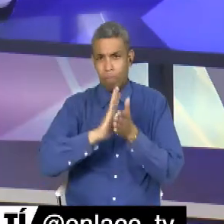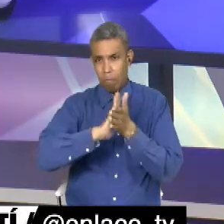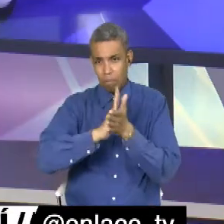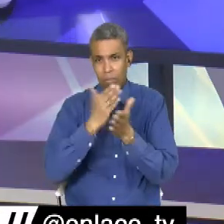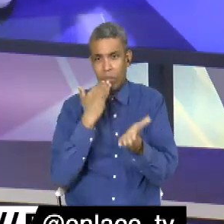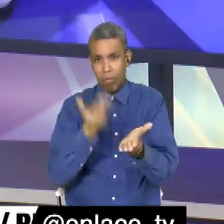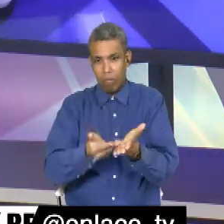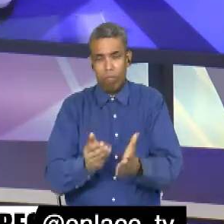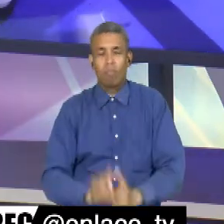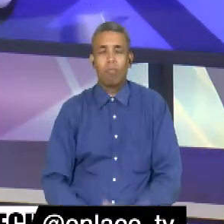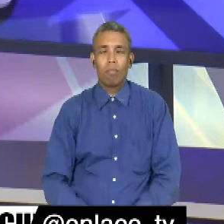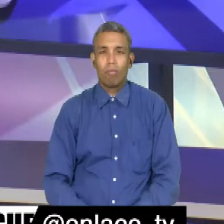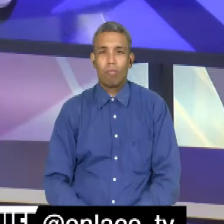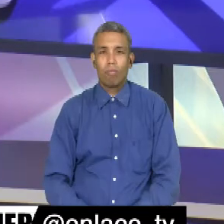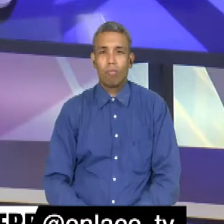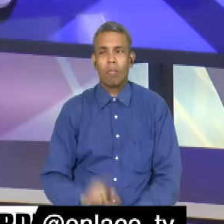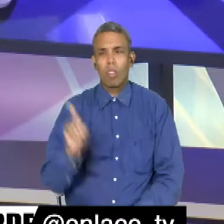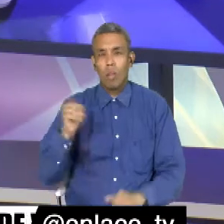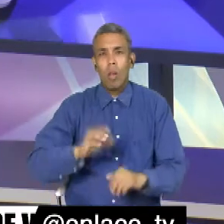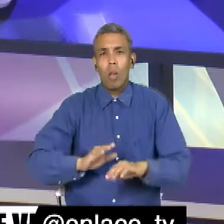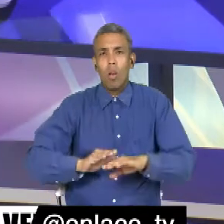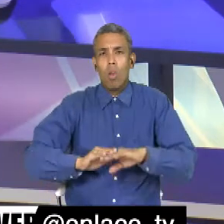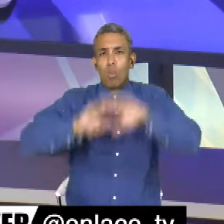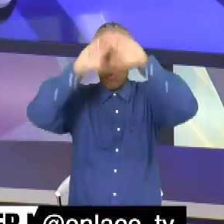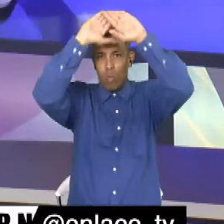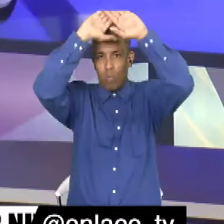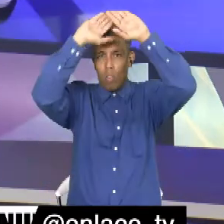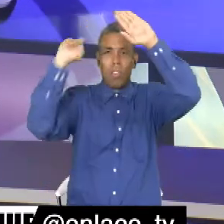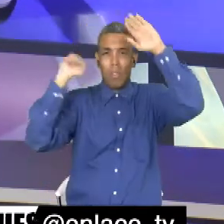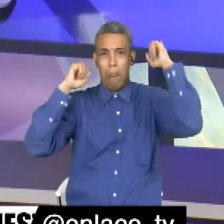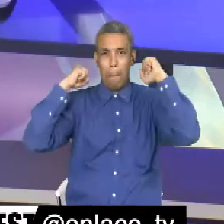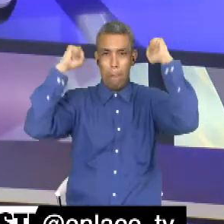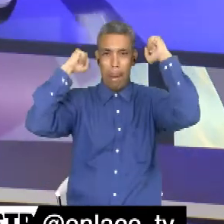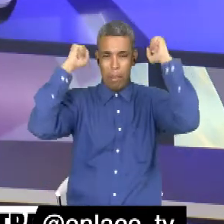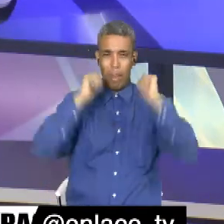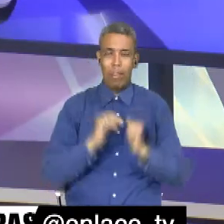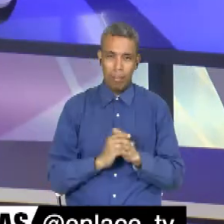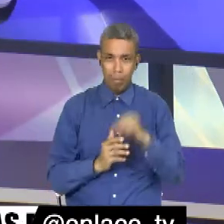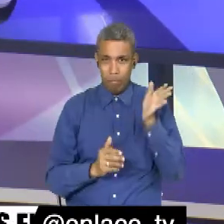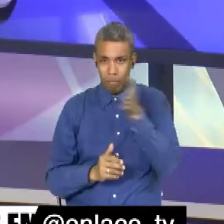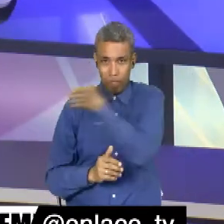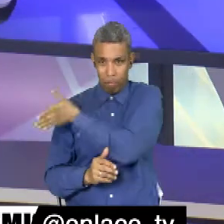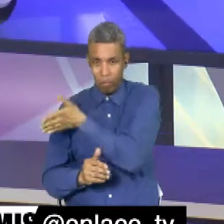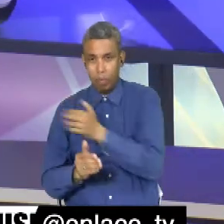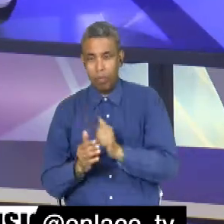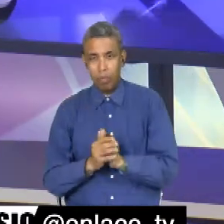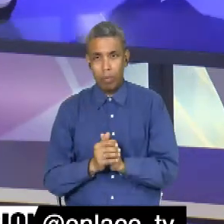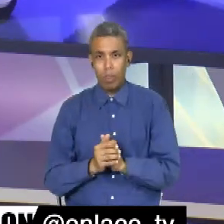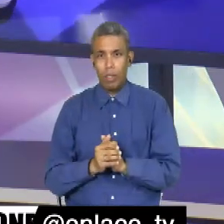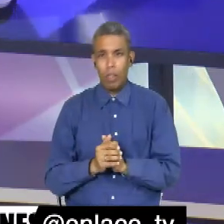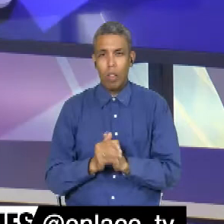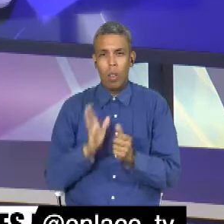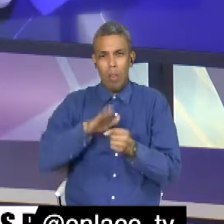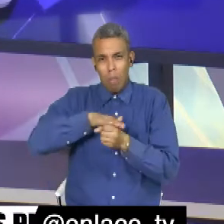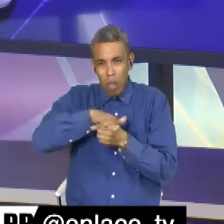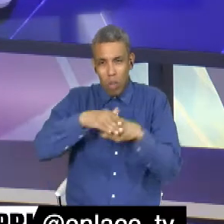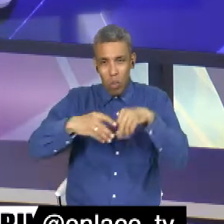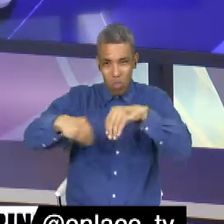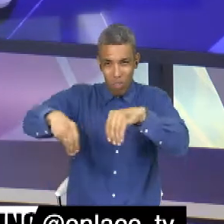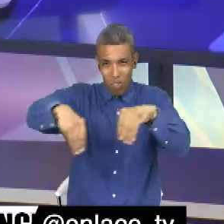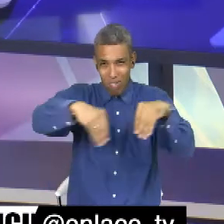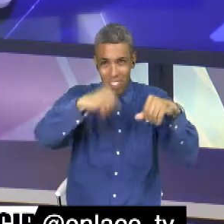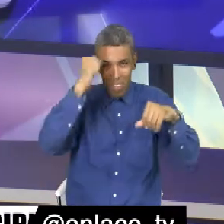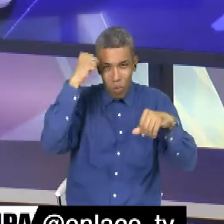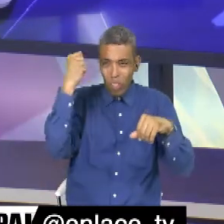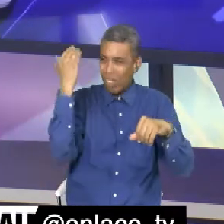de esta protesta por parte de la comunidad en el corregimiento del centro. Y en otras noticias, a las familias afectadas por un incendio en el barrio Arenal se les reconstruirán